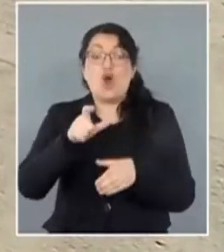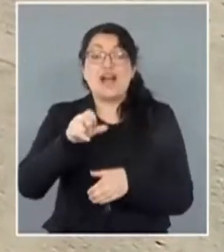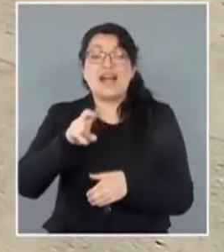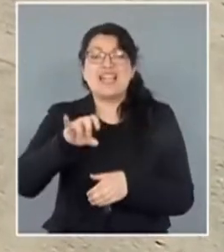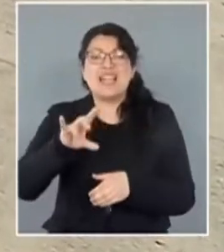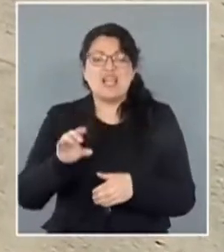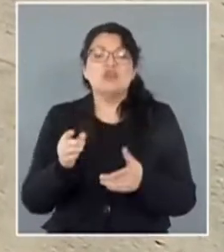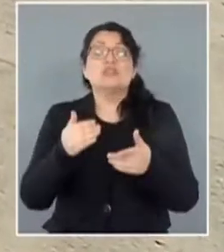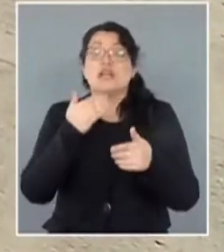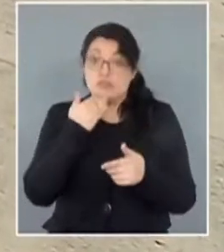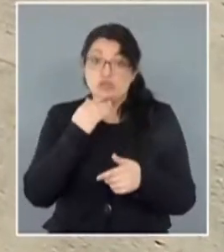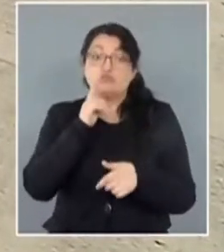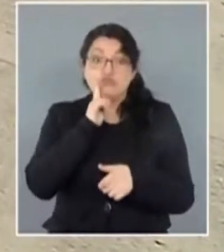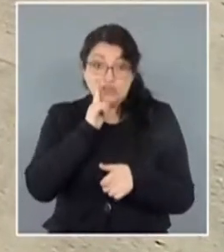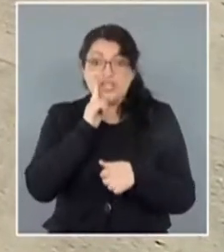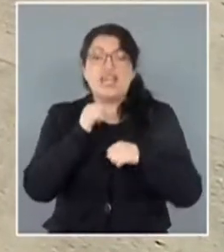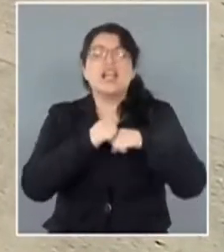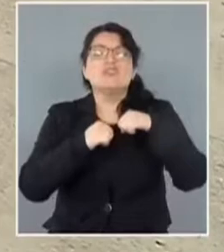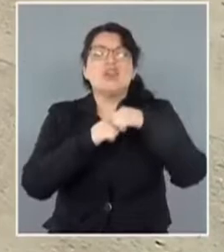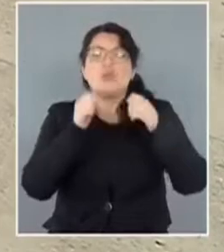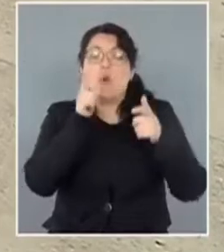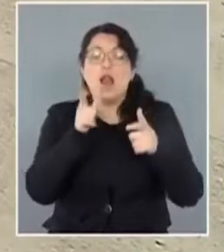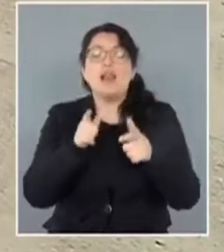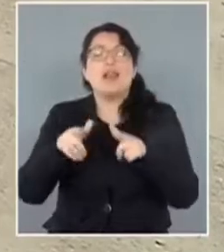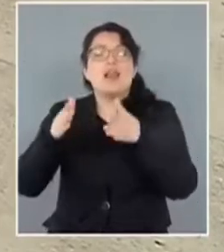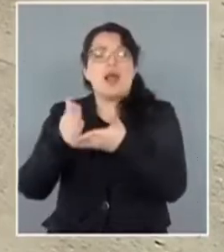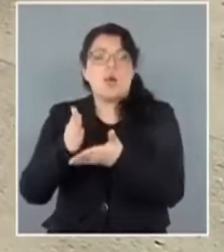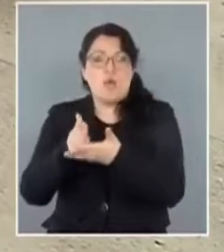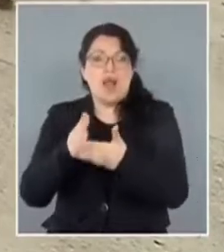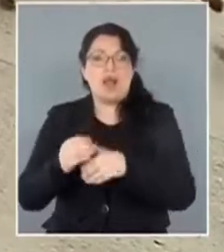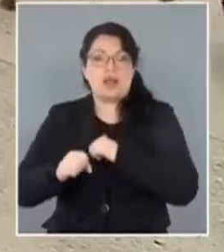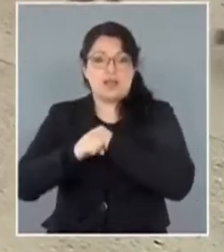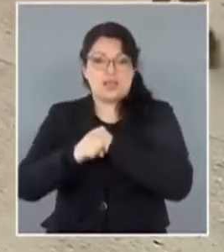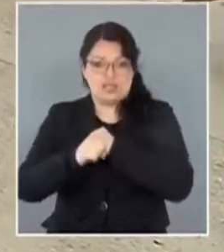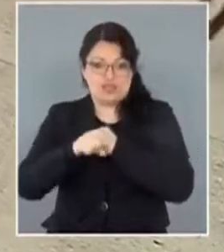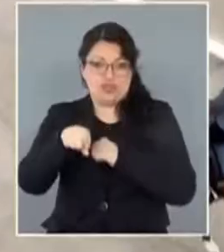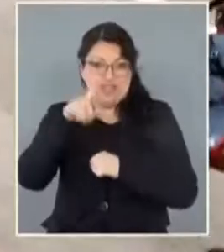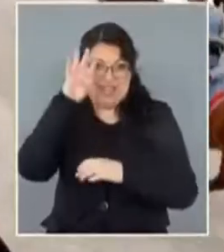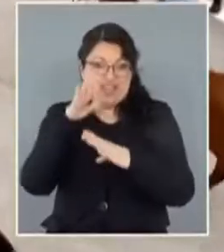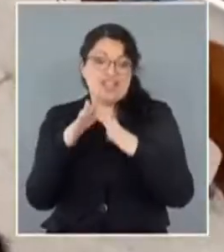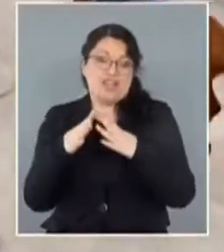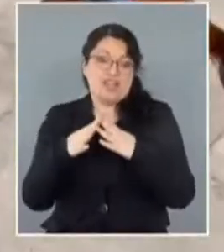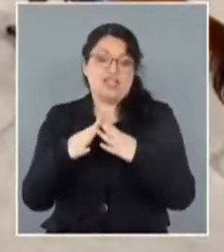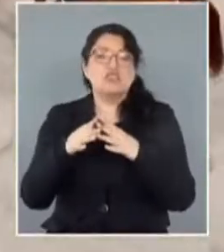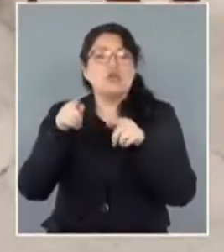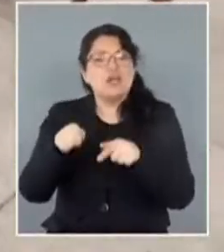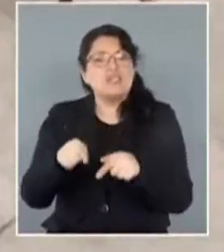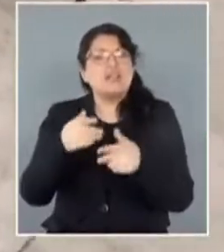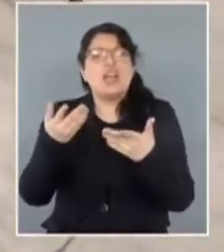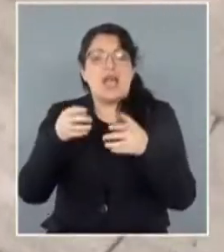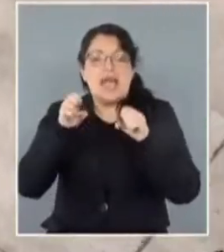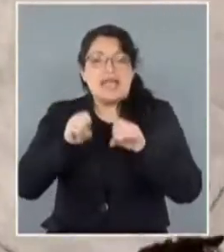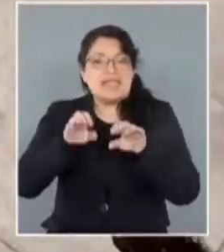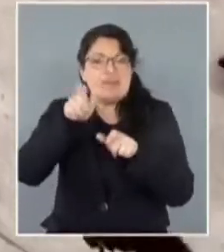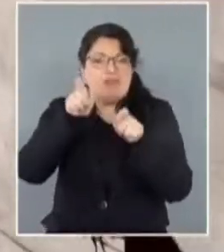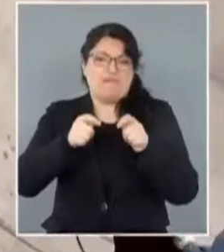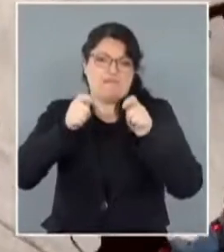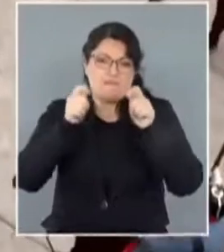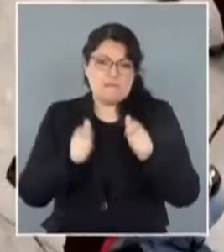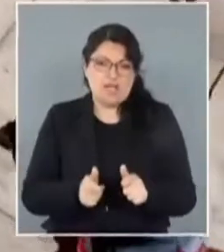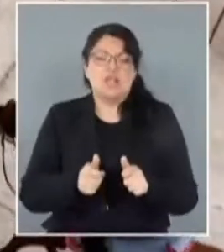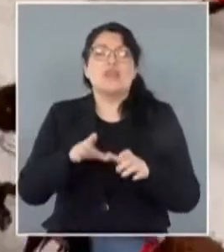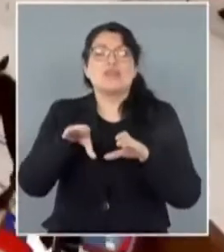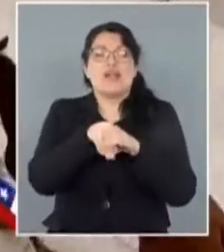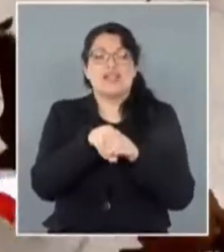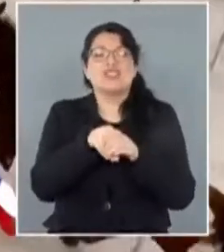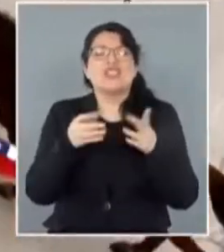Granaderos incorpora en su estructura a la Escuela de Equitación del Ejército, la cual forma a los especialistas que integran